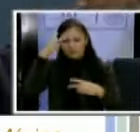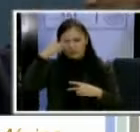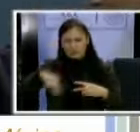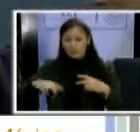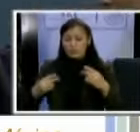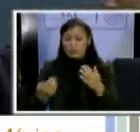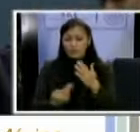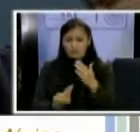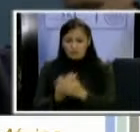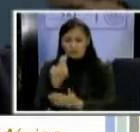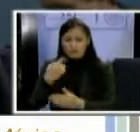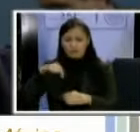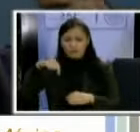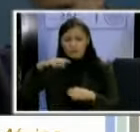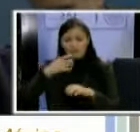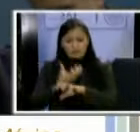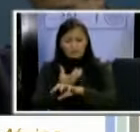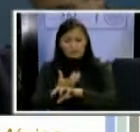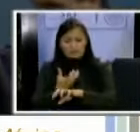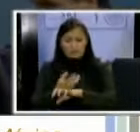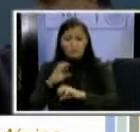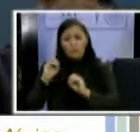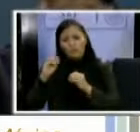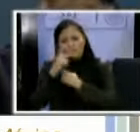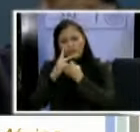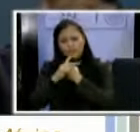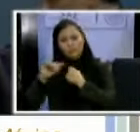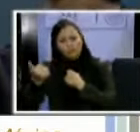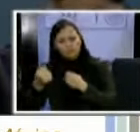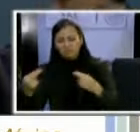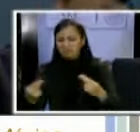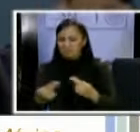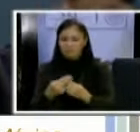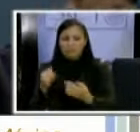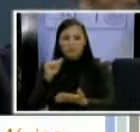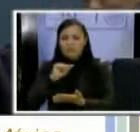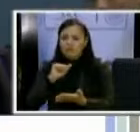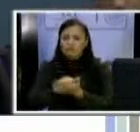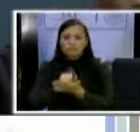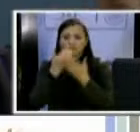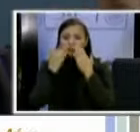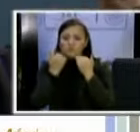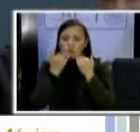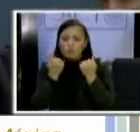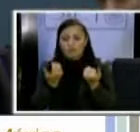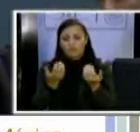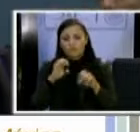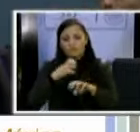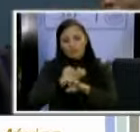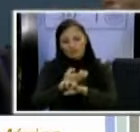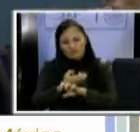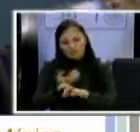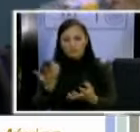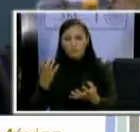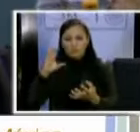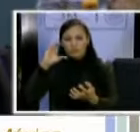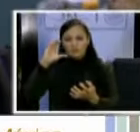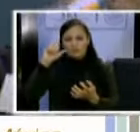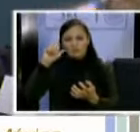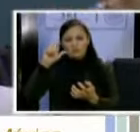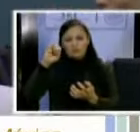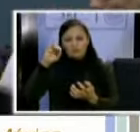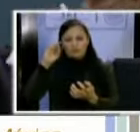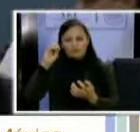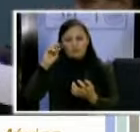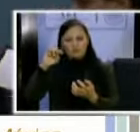tienen actas de nacimiento, y se está haciendo un esfuerzo registral, acaba de hacerse esto en California, le digo con mucho respeto, $13